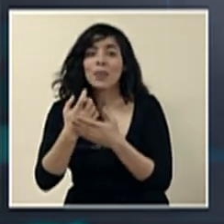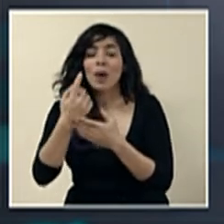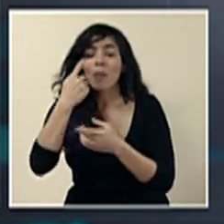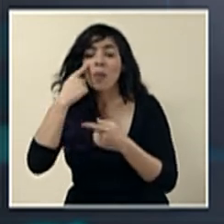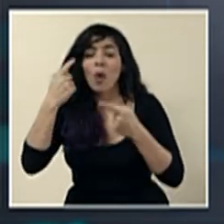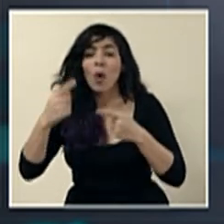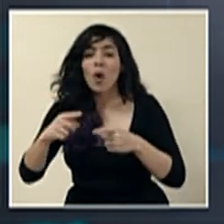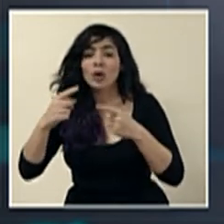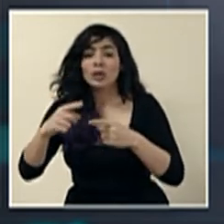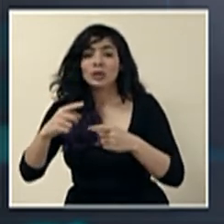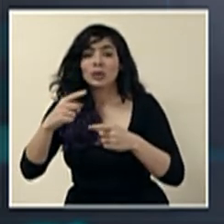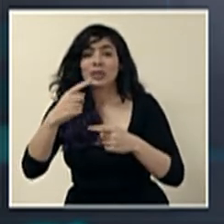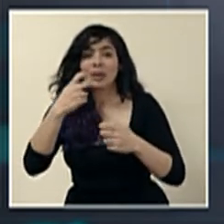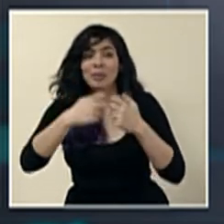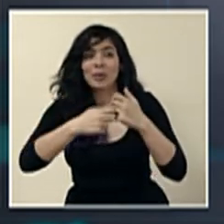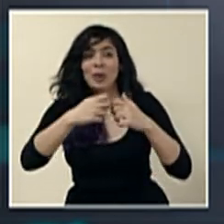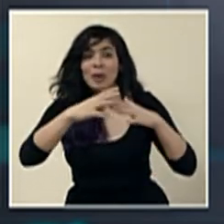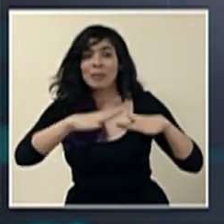de la crisis.